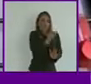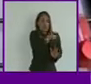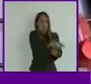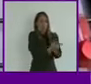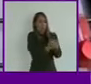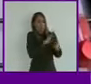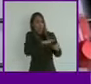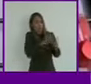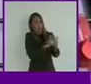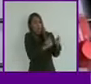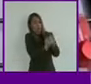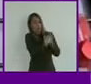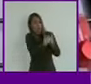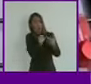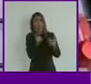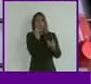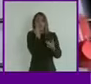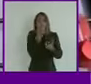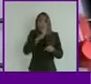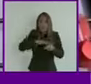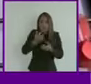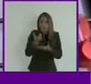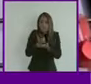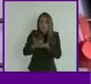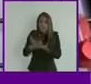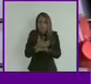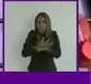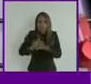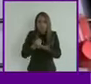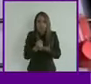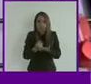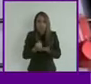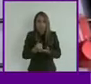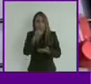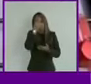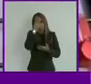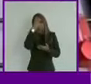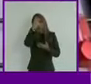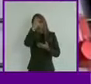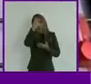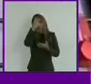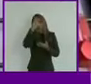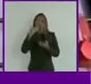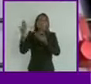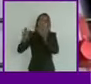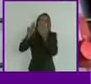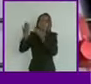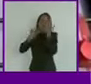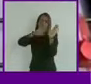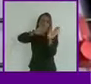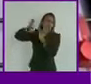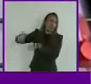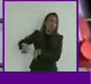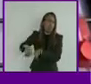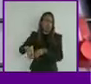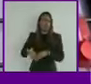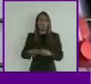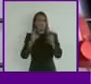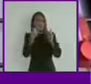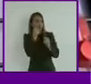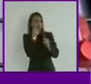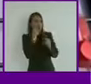seguidores, que pueden ganar dinero y cosas así, y empiezan a desenfocarse de los estudios o de